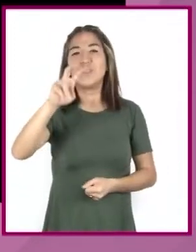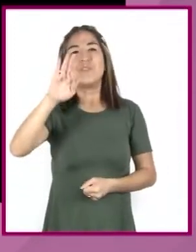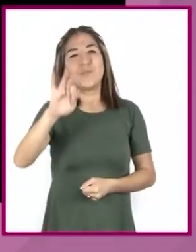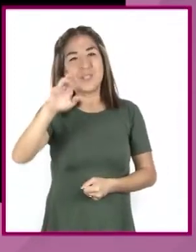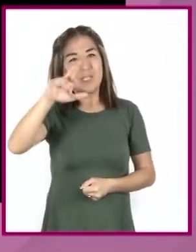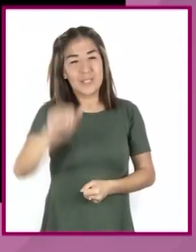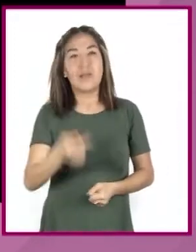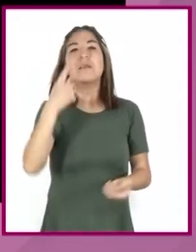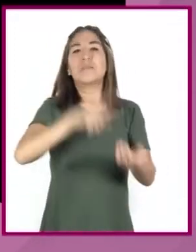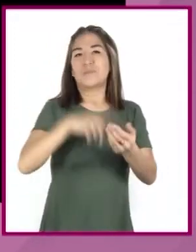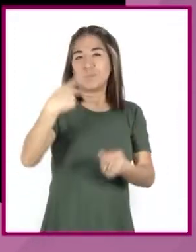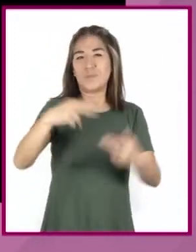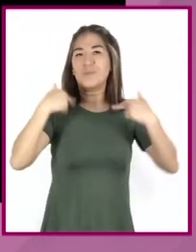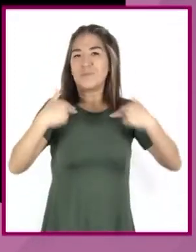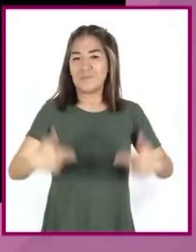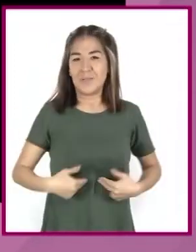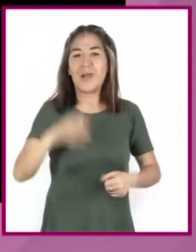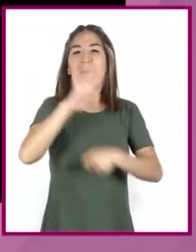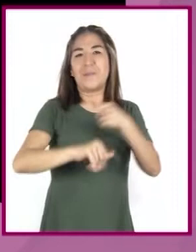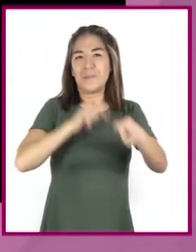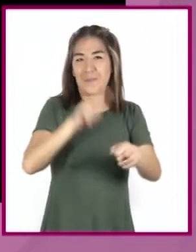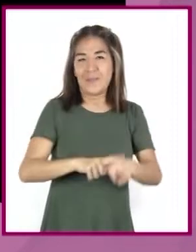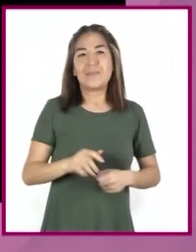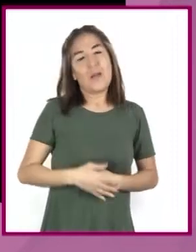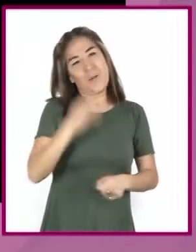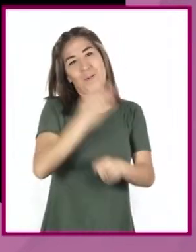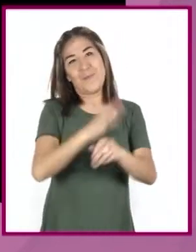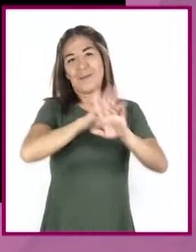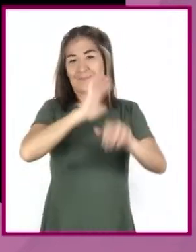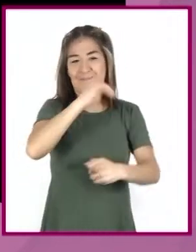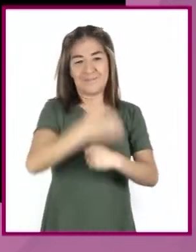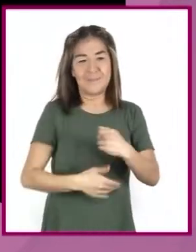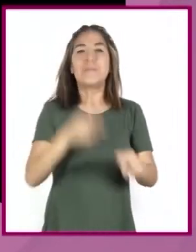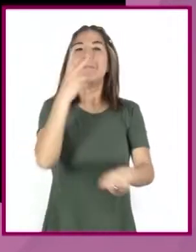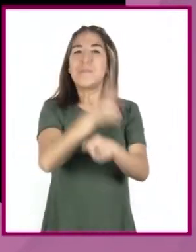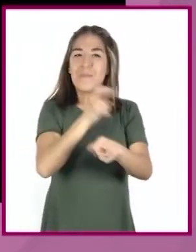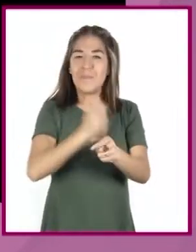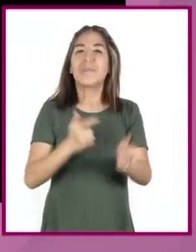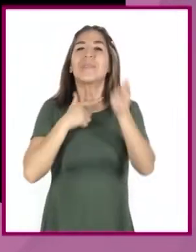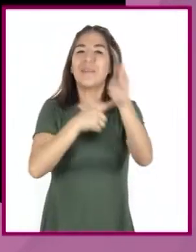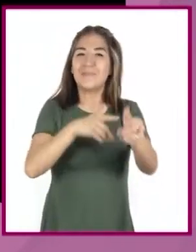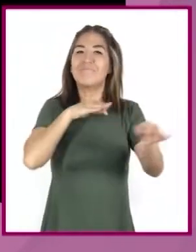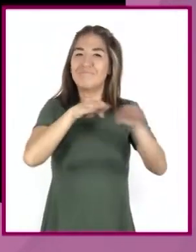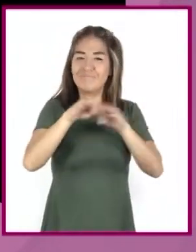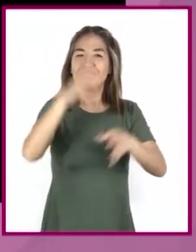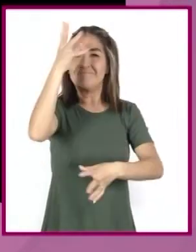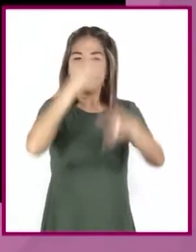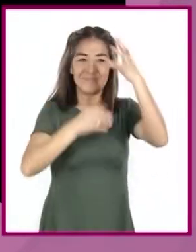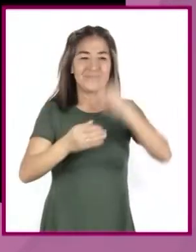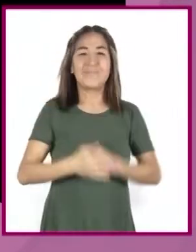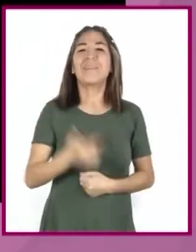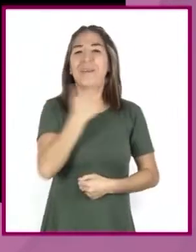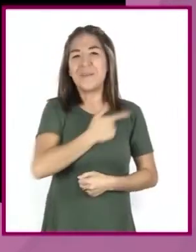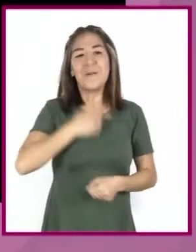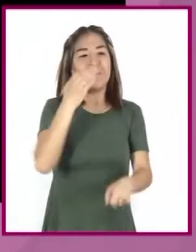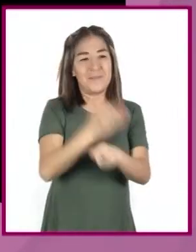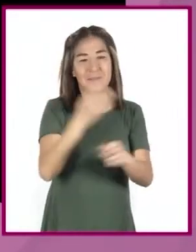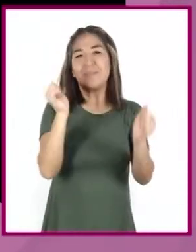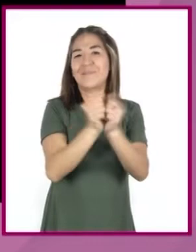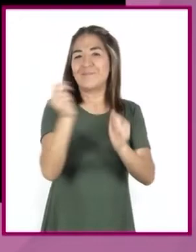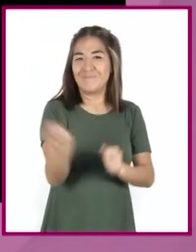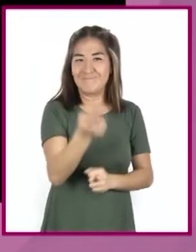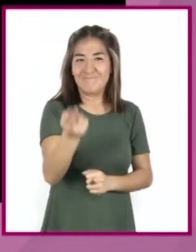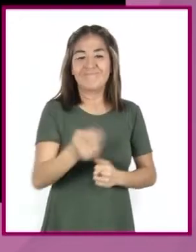vivos. Es todo por nuestra parte. Los invitamos a seguir trabajando. Nos dio mucho gusto haber estado con